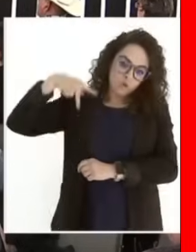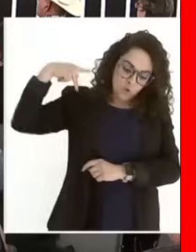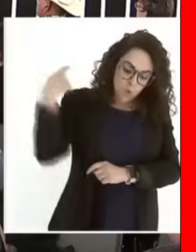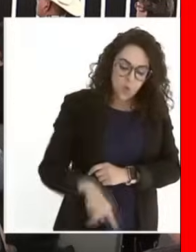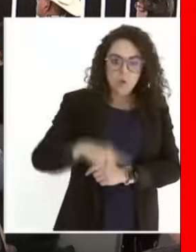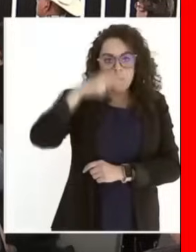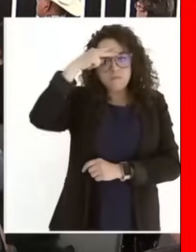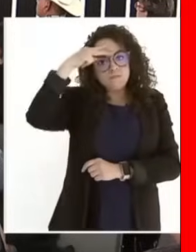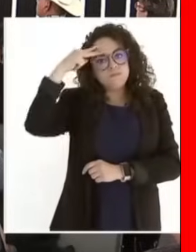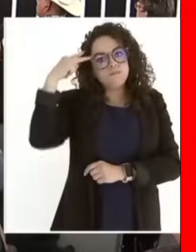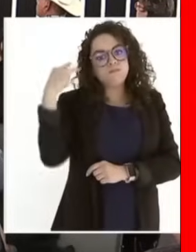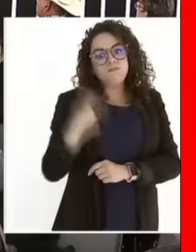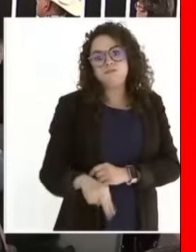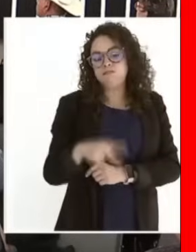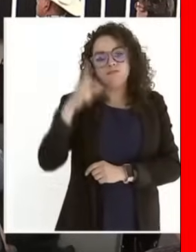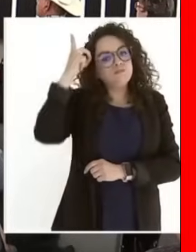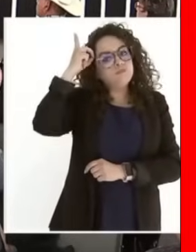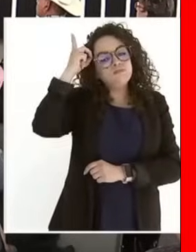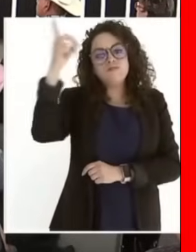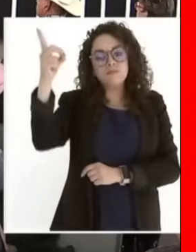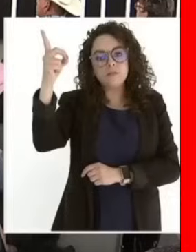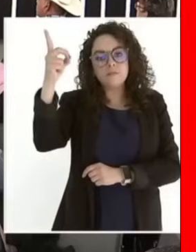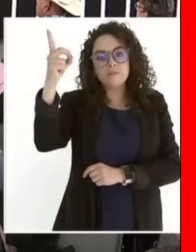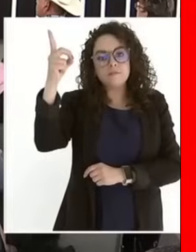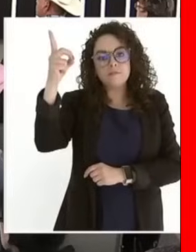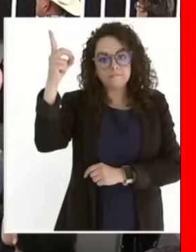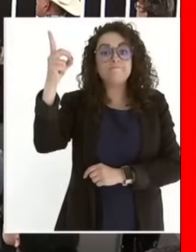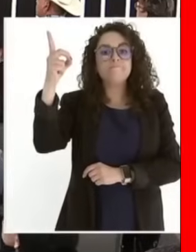no lo puedan